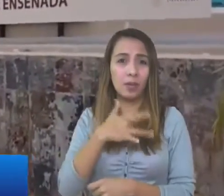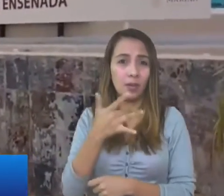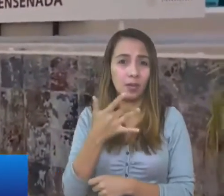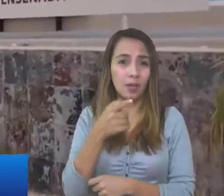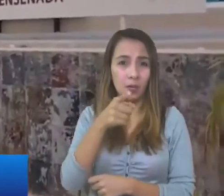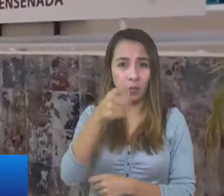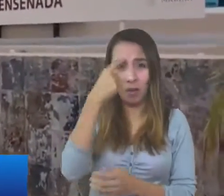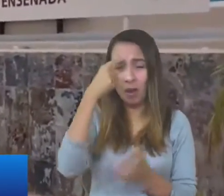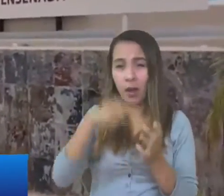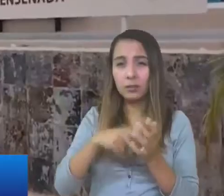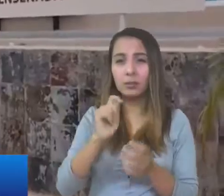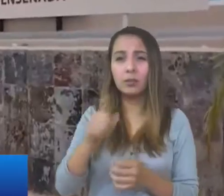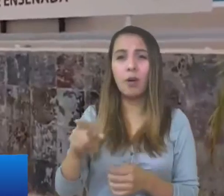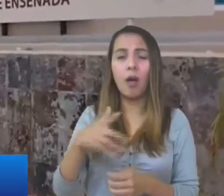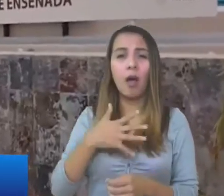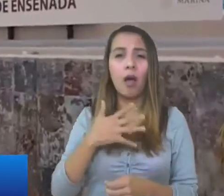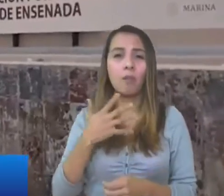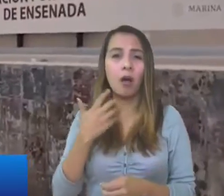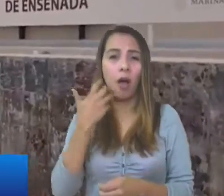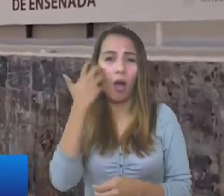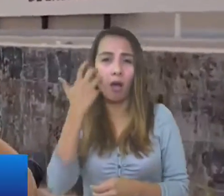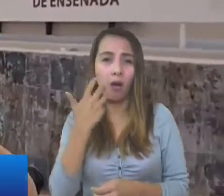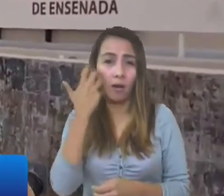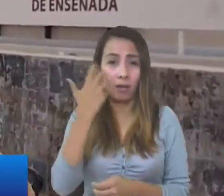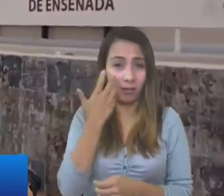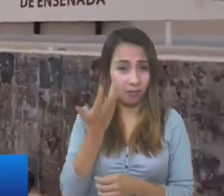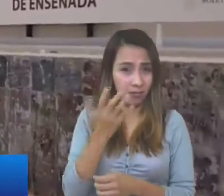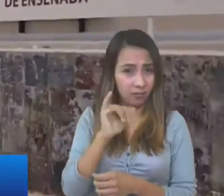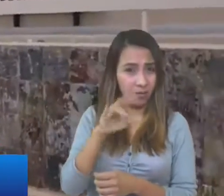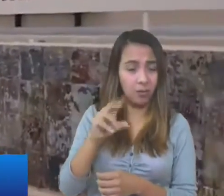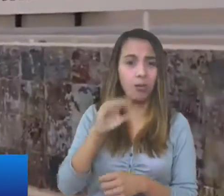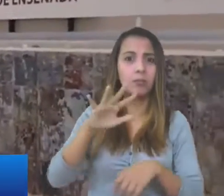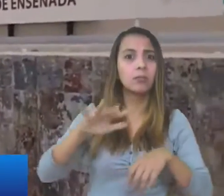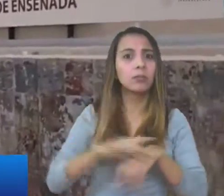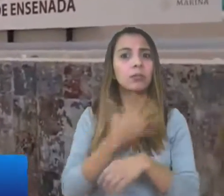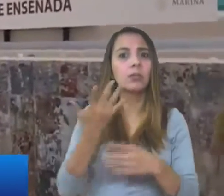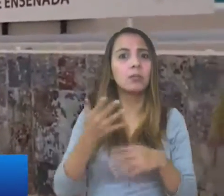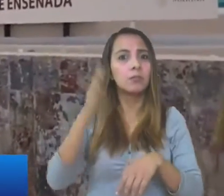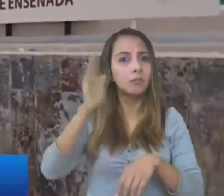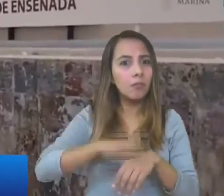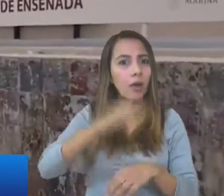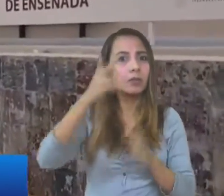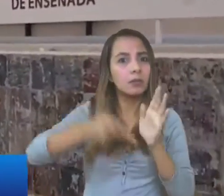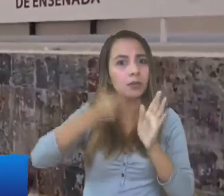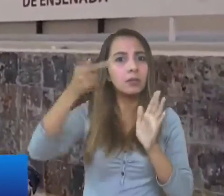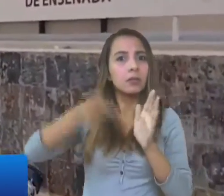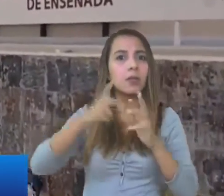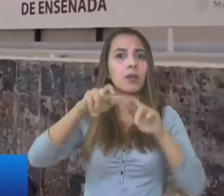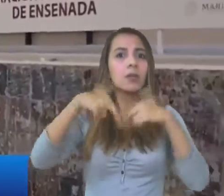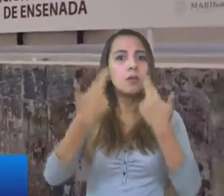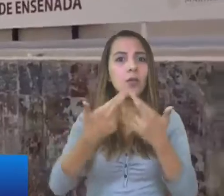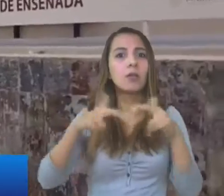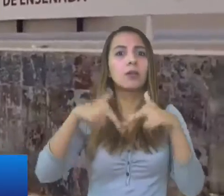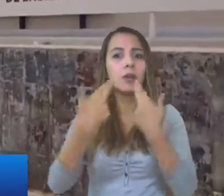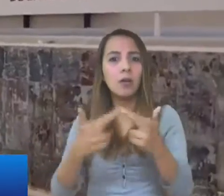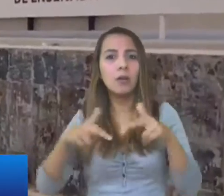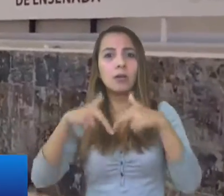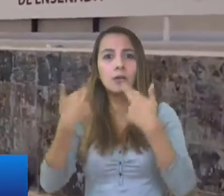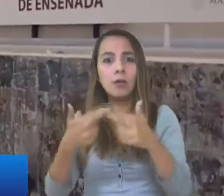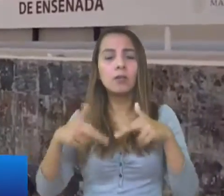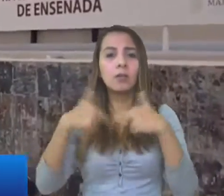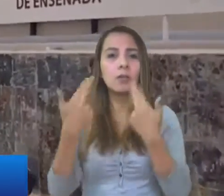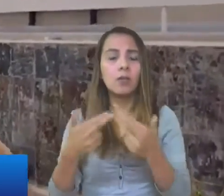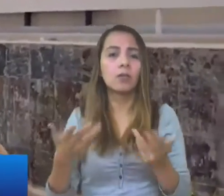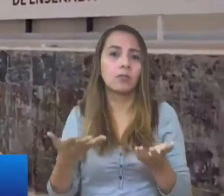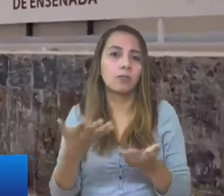así, de esta manera, porque pareciera que cuántas reuniones más, cuántos exposición